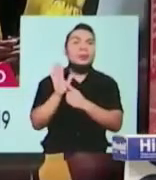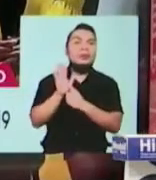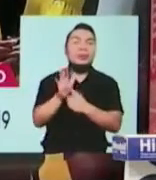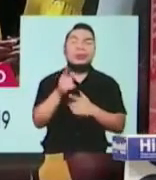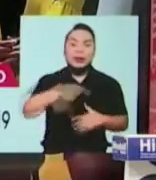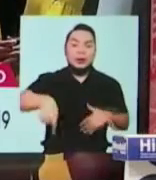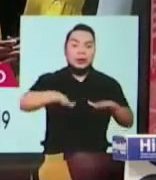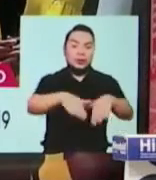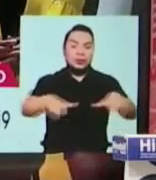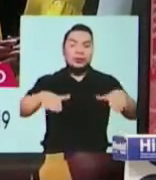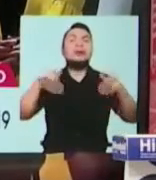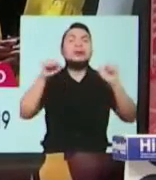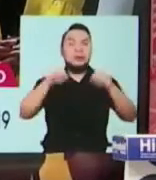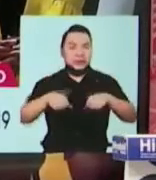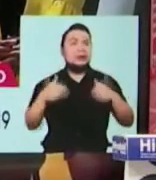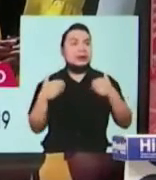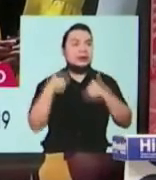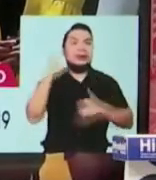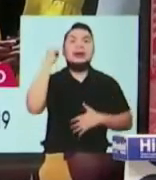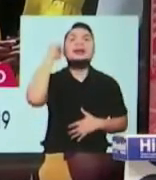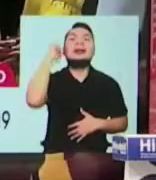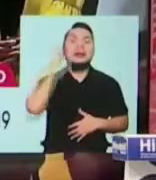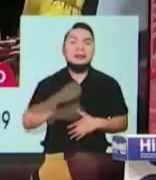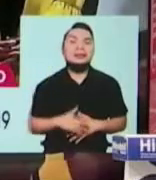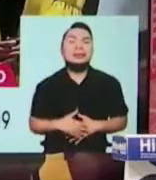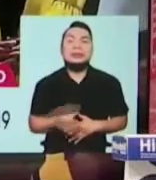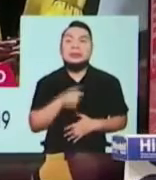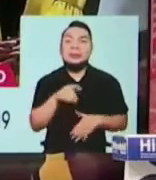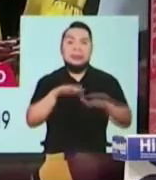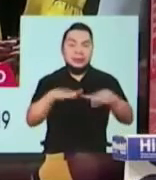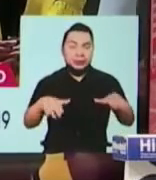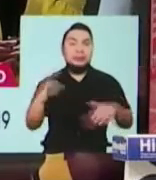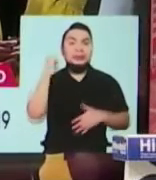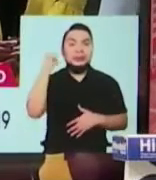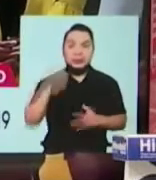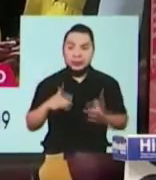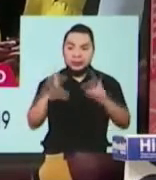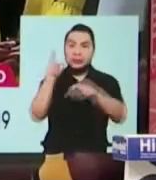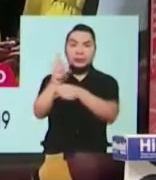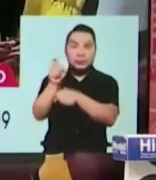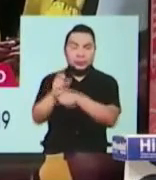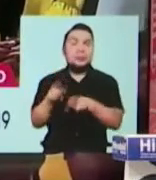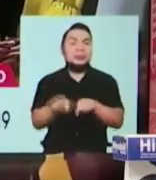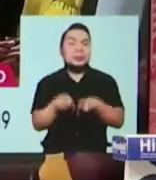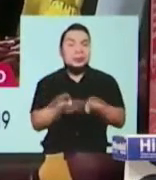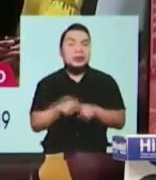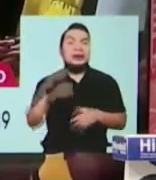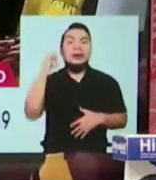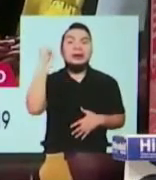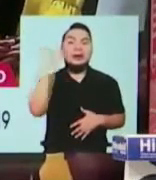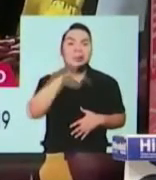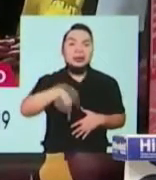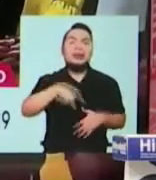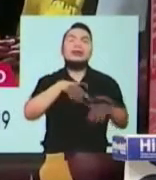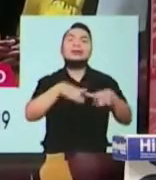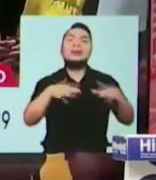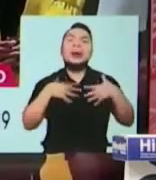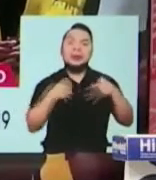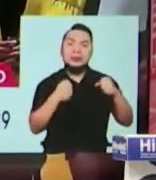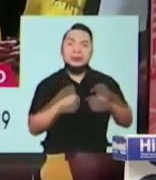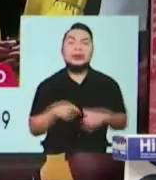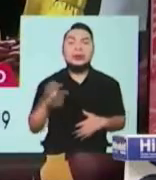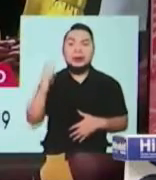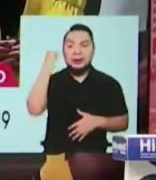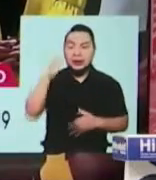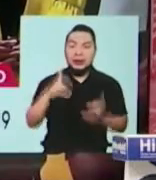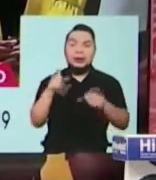se la gastan en el Ministerio de Educación, en asesoría, en consultoría, en mermeladas y en 50.000 estudios que a la hora y la hora no